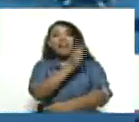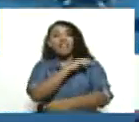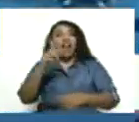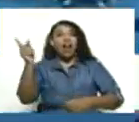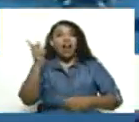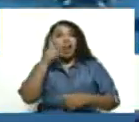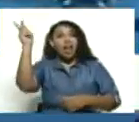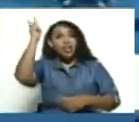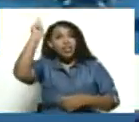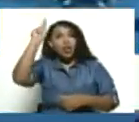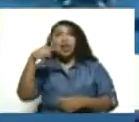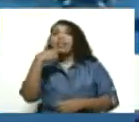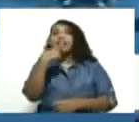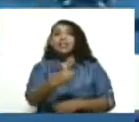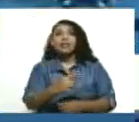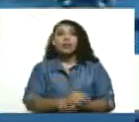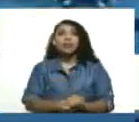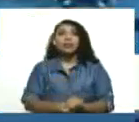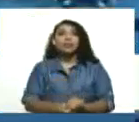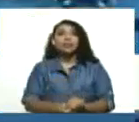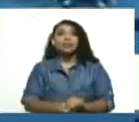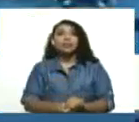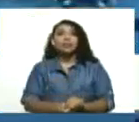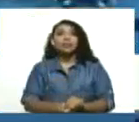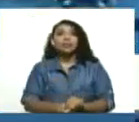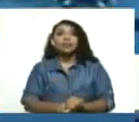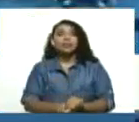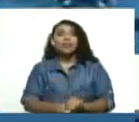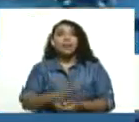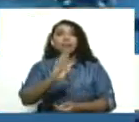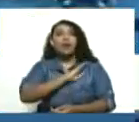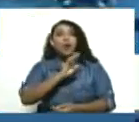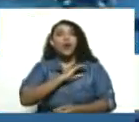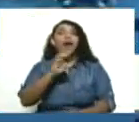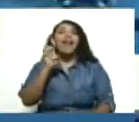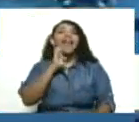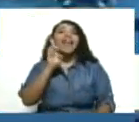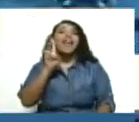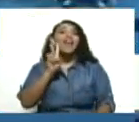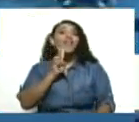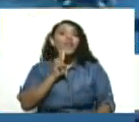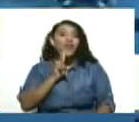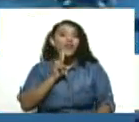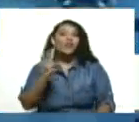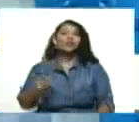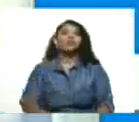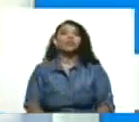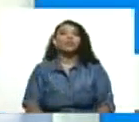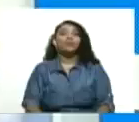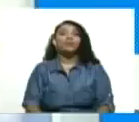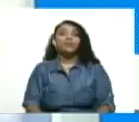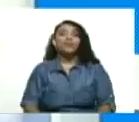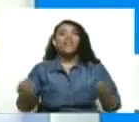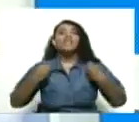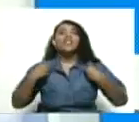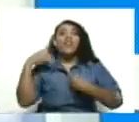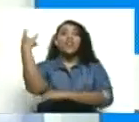le decimos con propiedad Evo Morales ayma viva